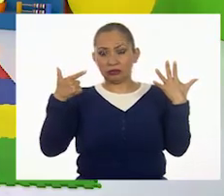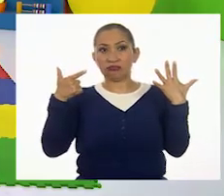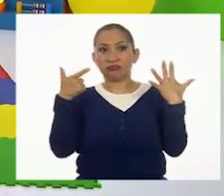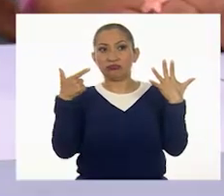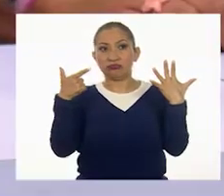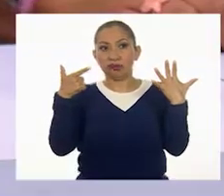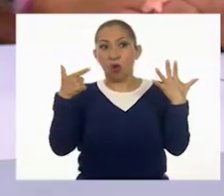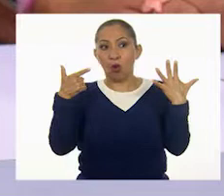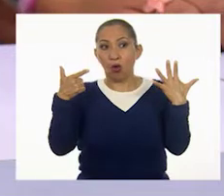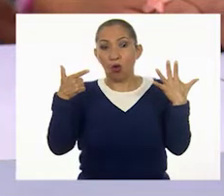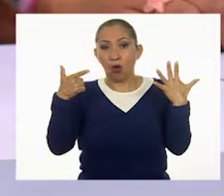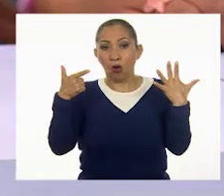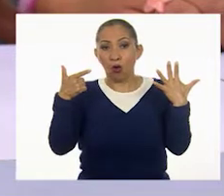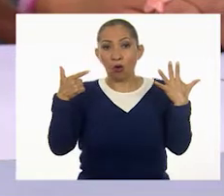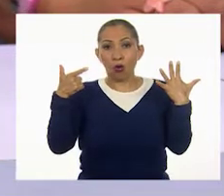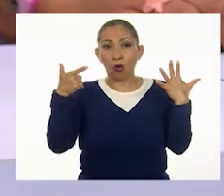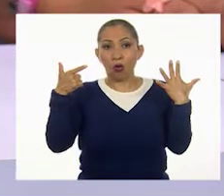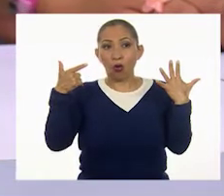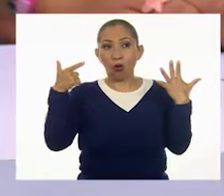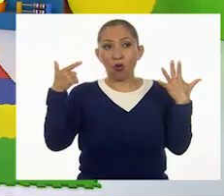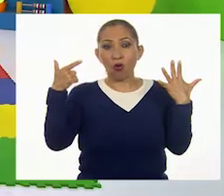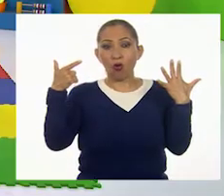Siete.